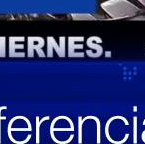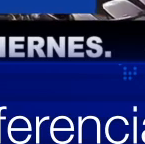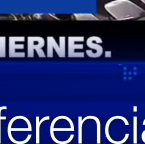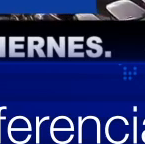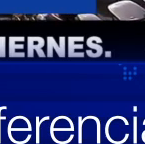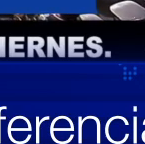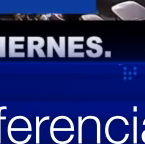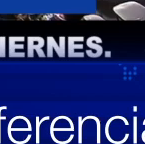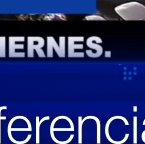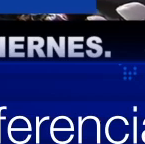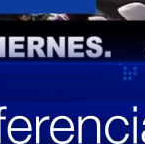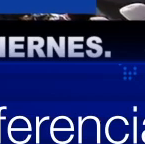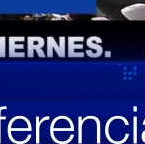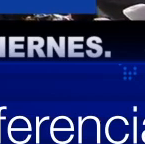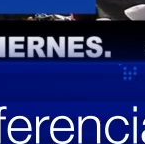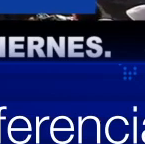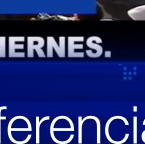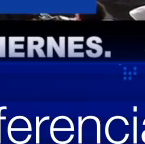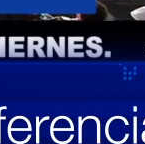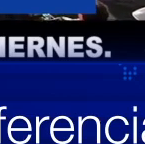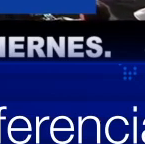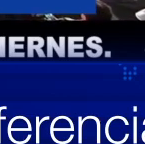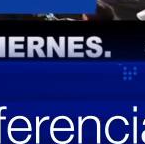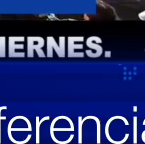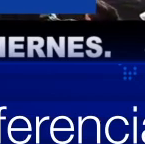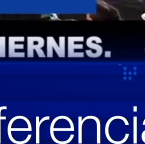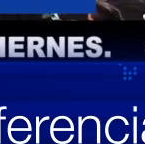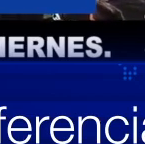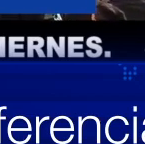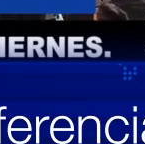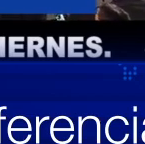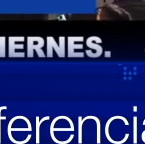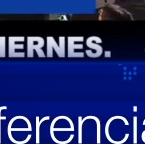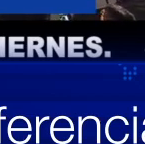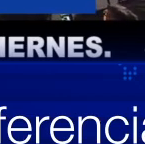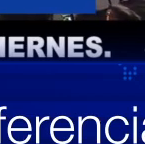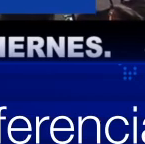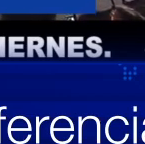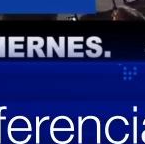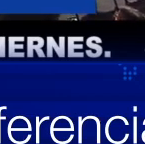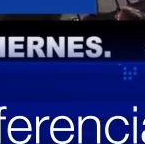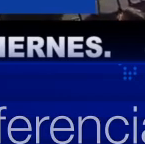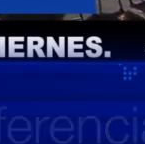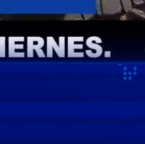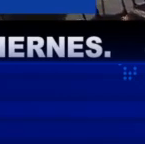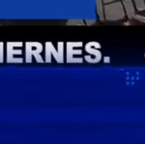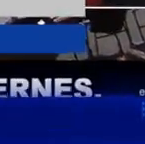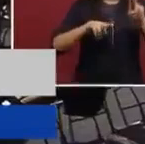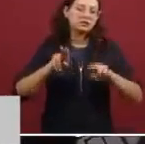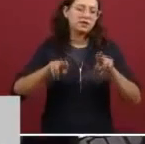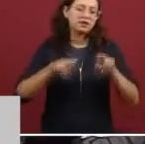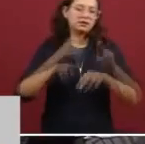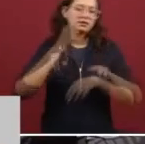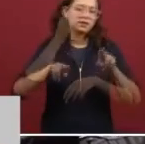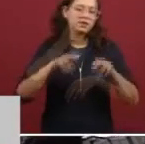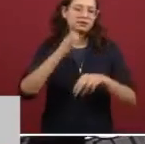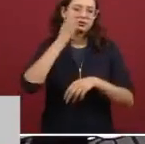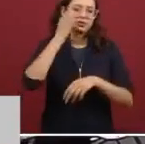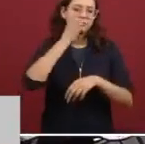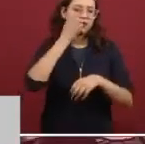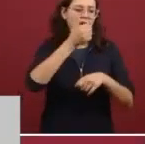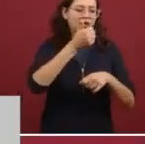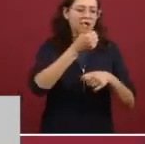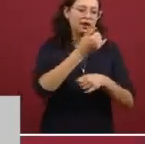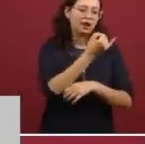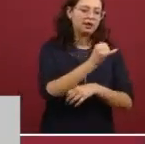para estudiantes de los distintos niveles de escolaridad.